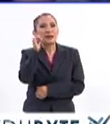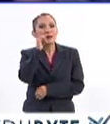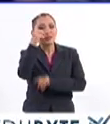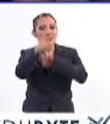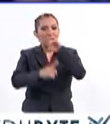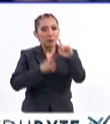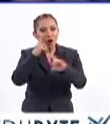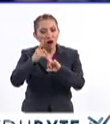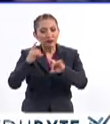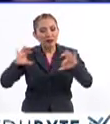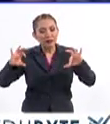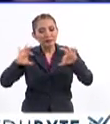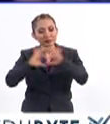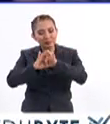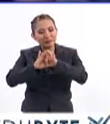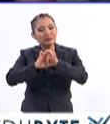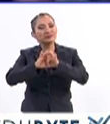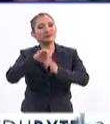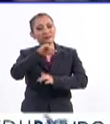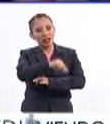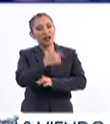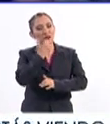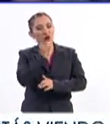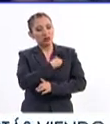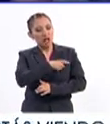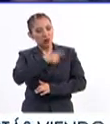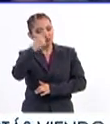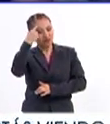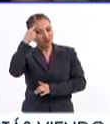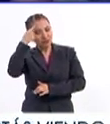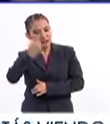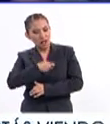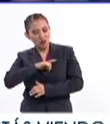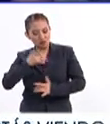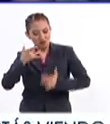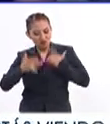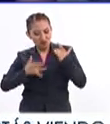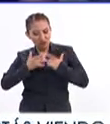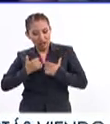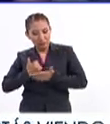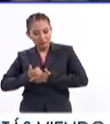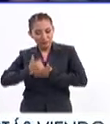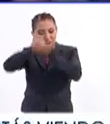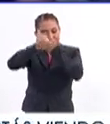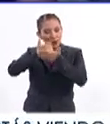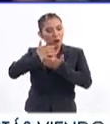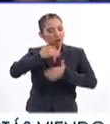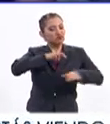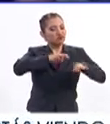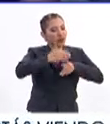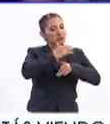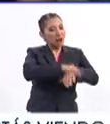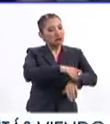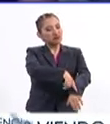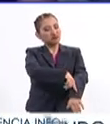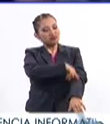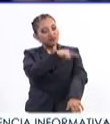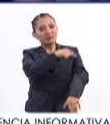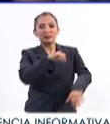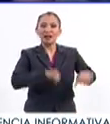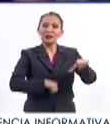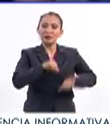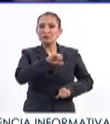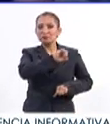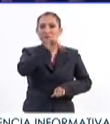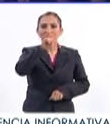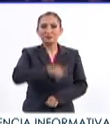el deporte va a ir aunado a una salud mental y salud emocional que nos va a hacer rendir aún más en cualquiera que sea